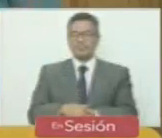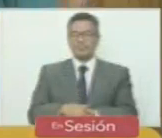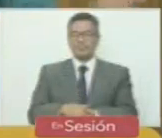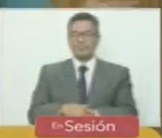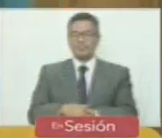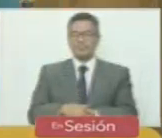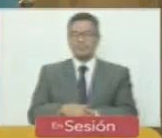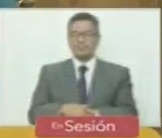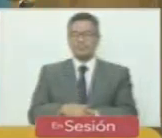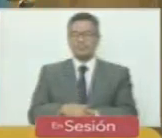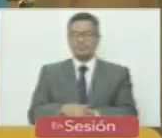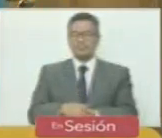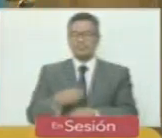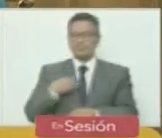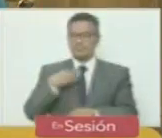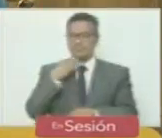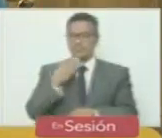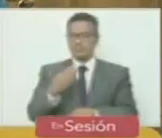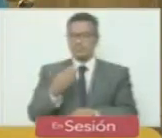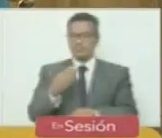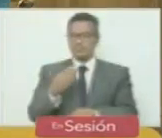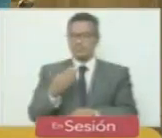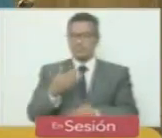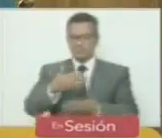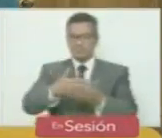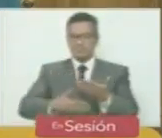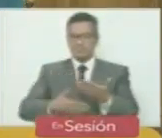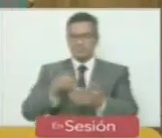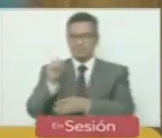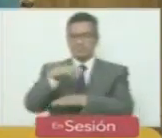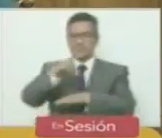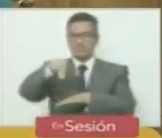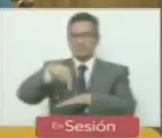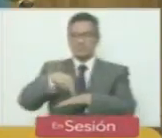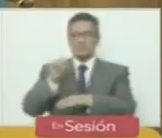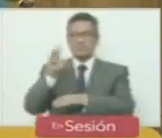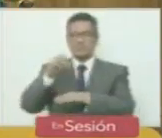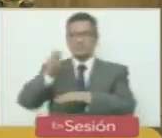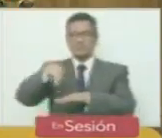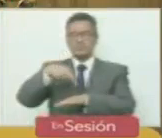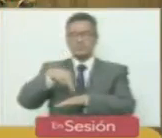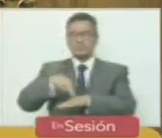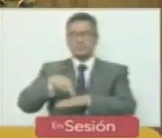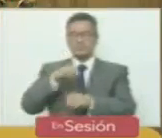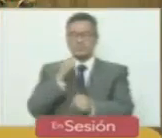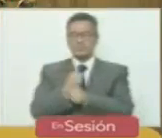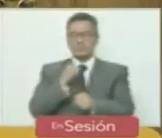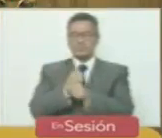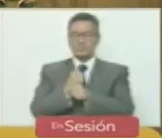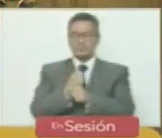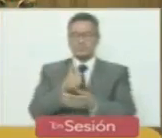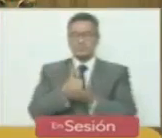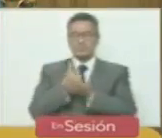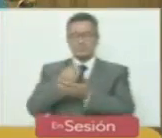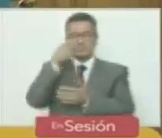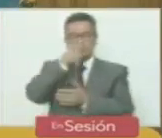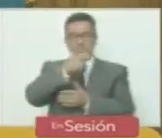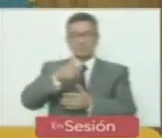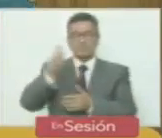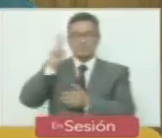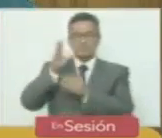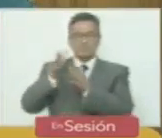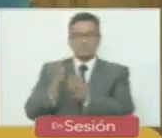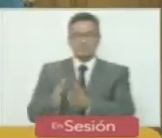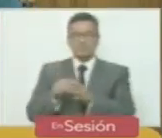a proponerle a esta plenaria de la Asamblea Nacional, esta Asamblea Nacional que trabaja en favor del pueblo